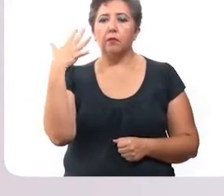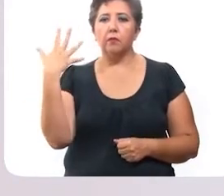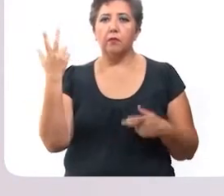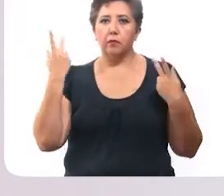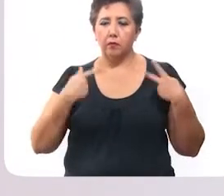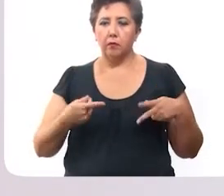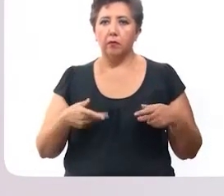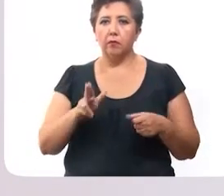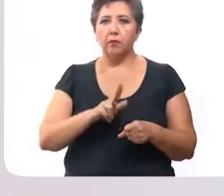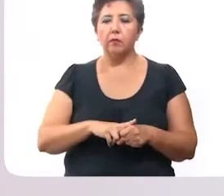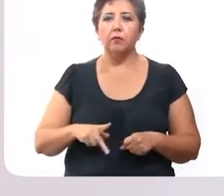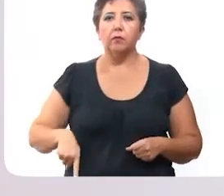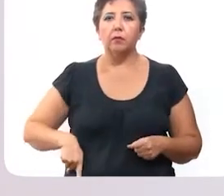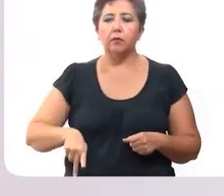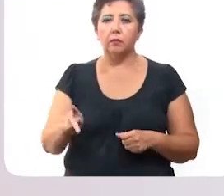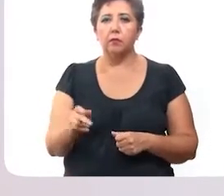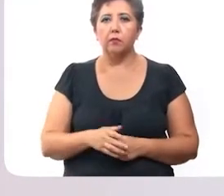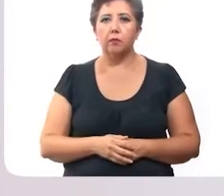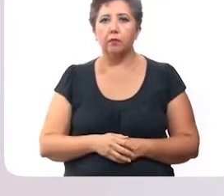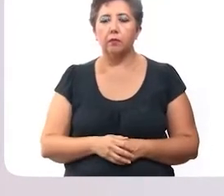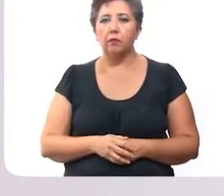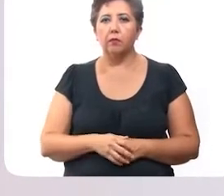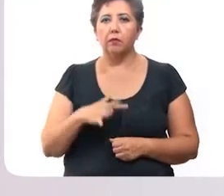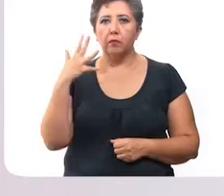255 pacientes en hospitales públicos.